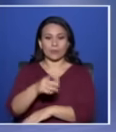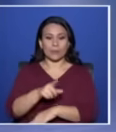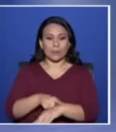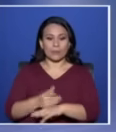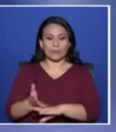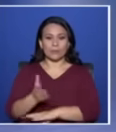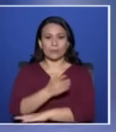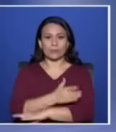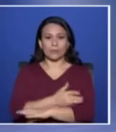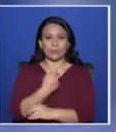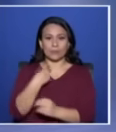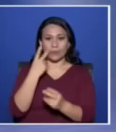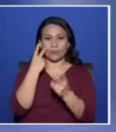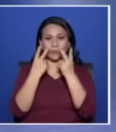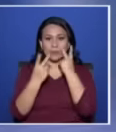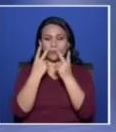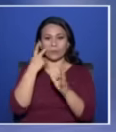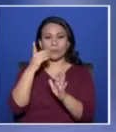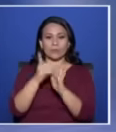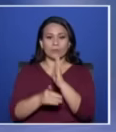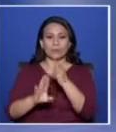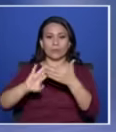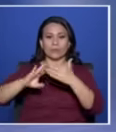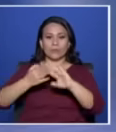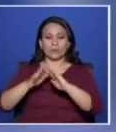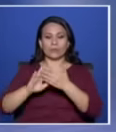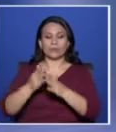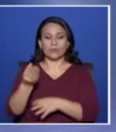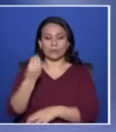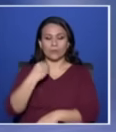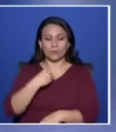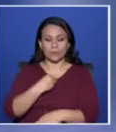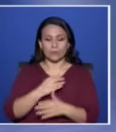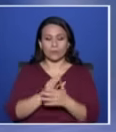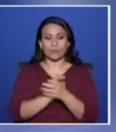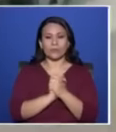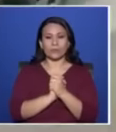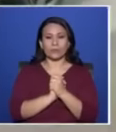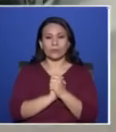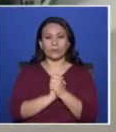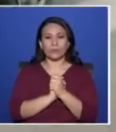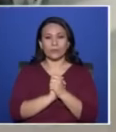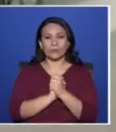sitio para constatar también esta denuncia comunitaria. Ítalo, adelante.